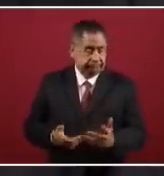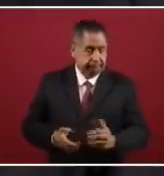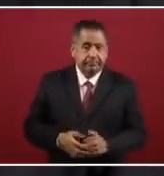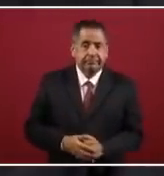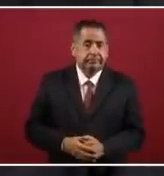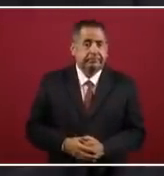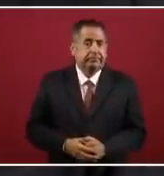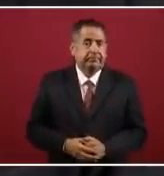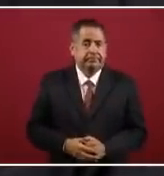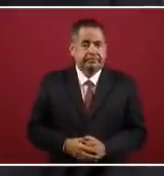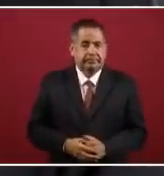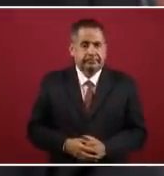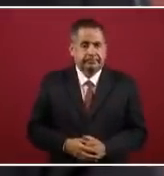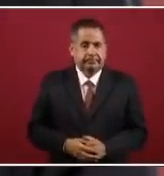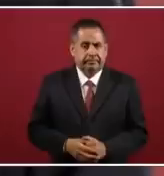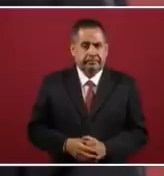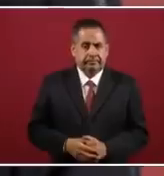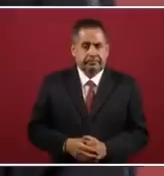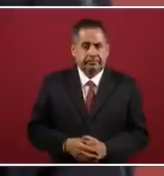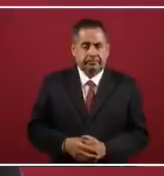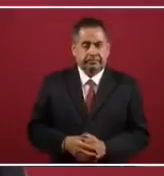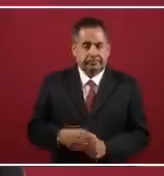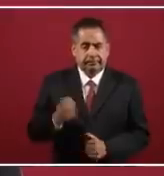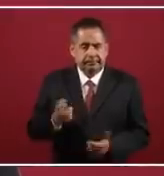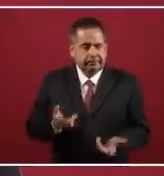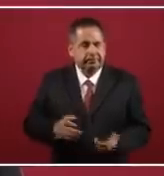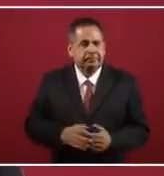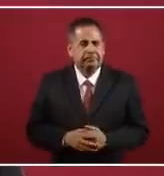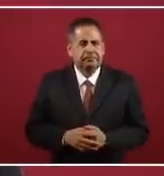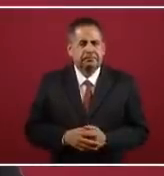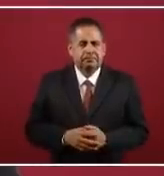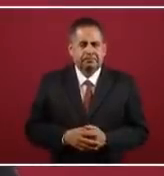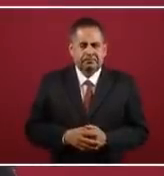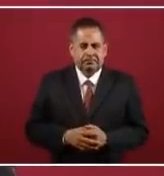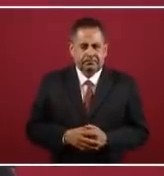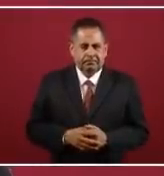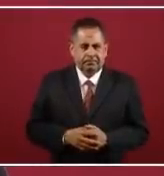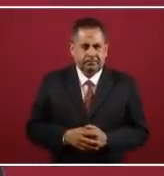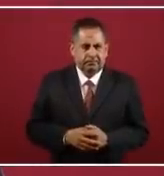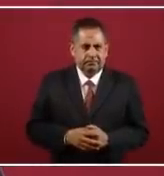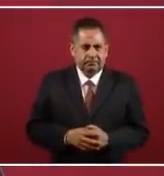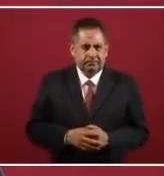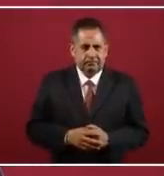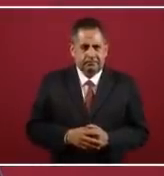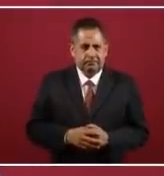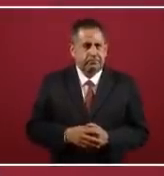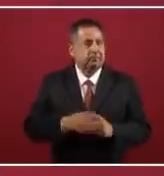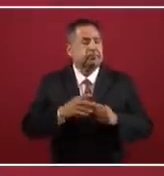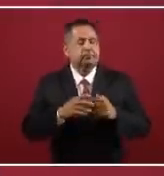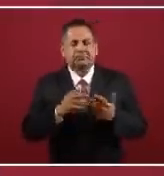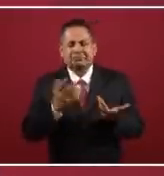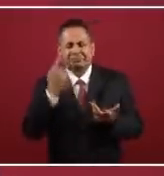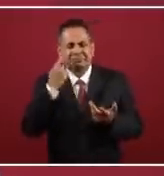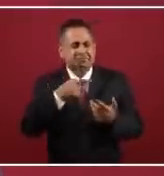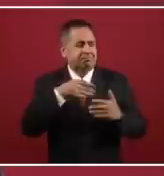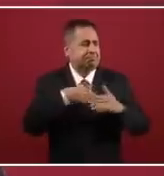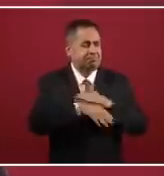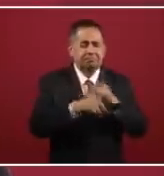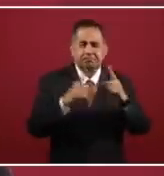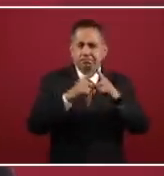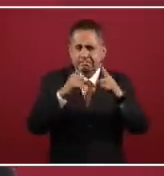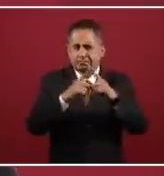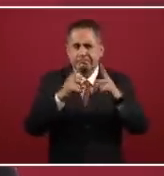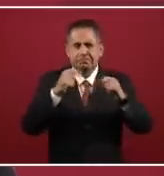¿por qué ir a la iglesia los domingos o a los